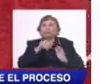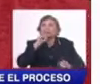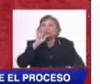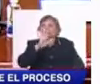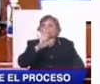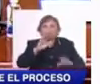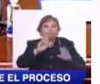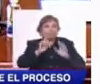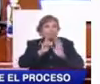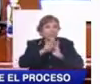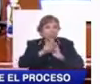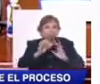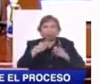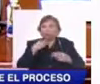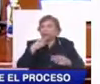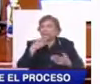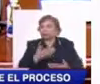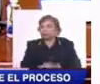cada portavoz.